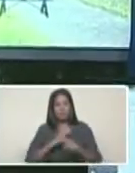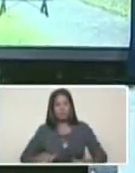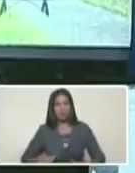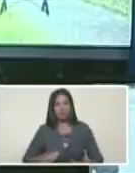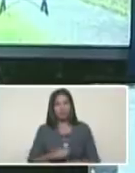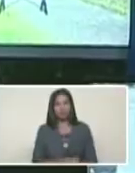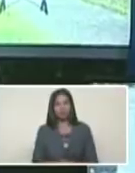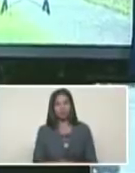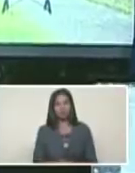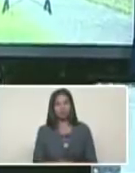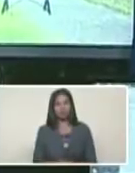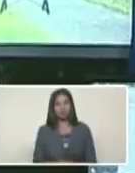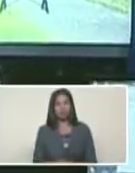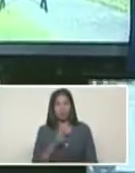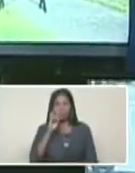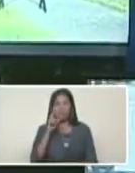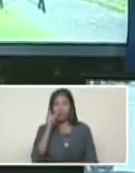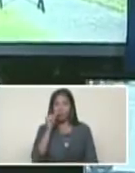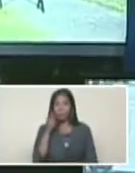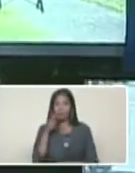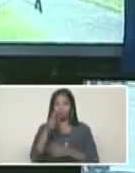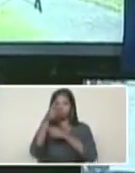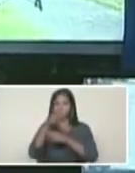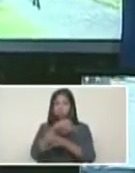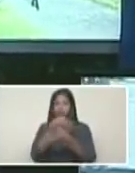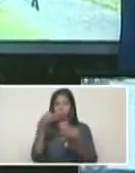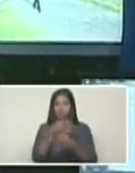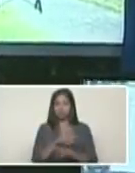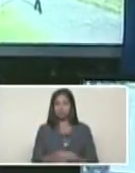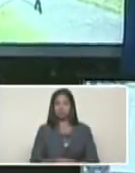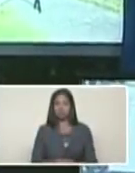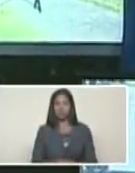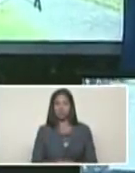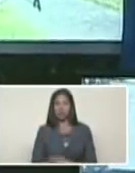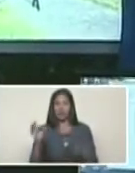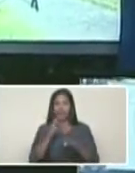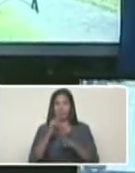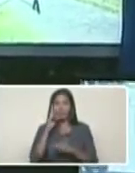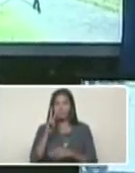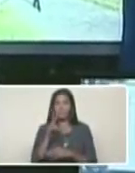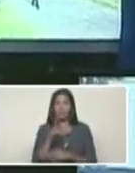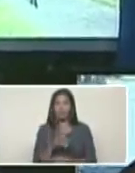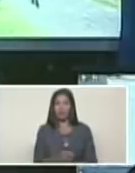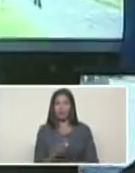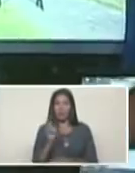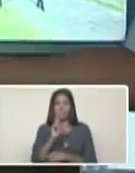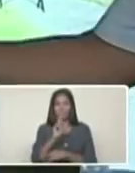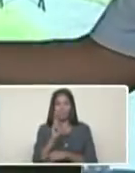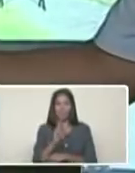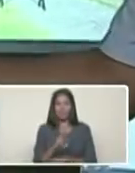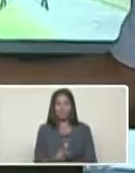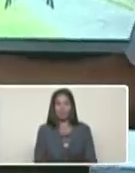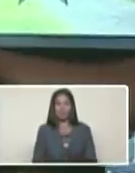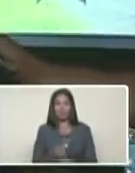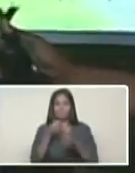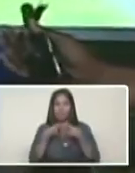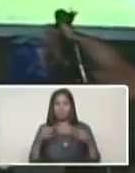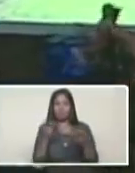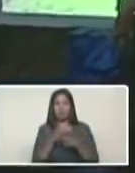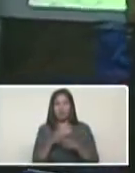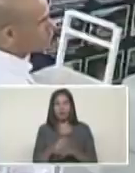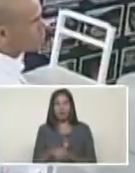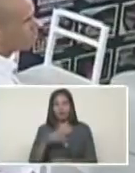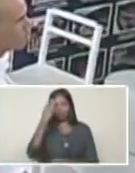El hombre está pegando, mira, mira. No, nada más y nada menos. No se peló. Almirante en